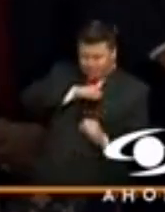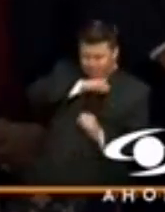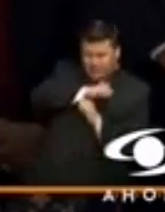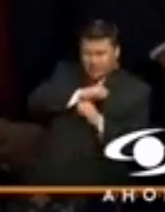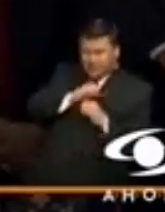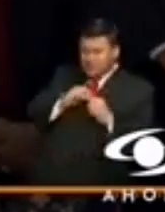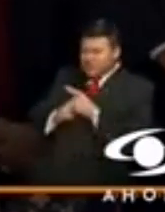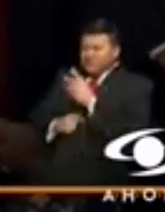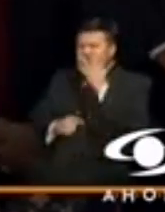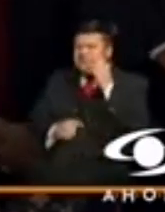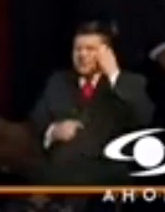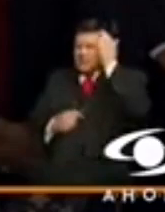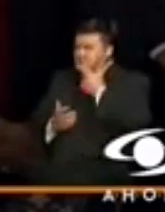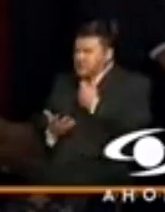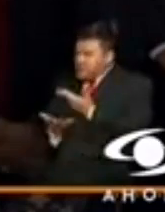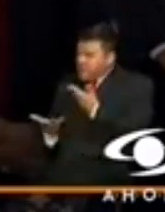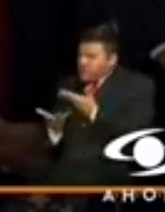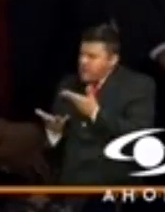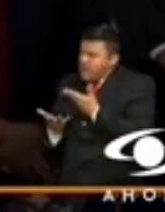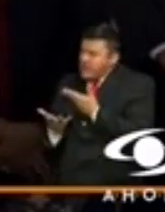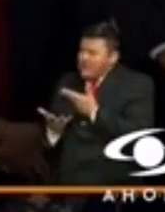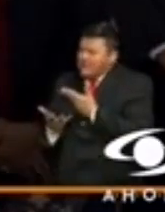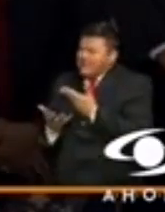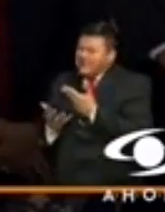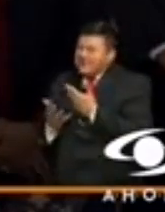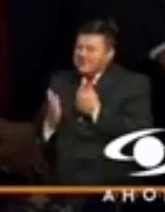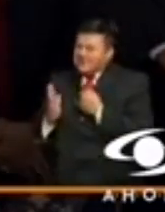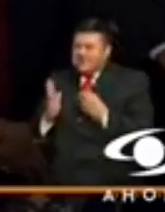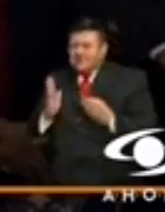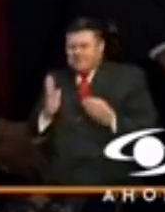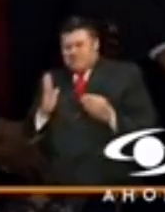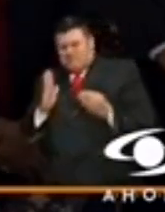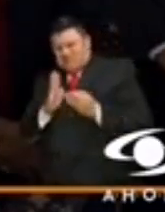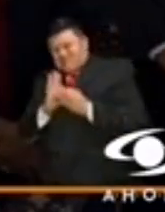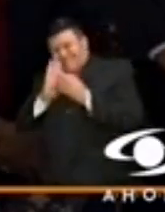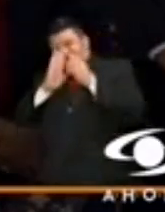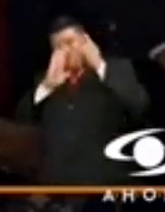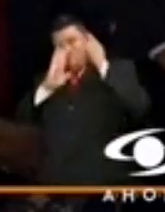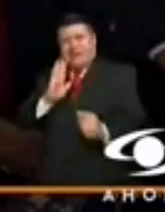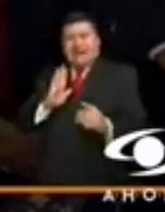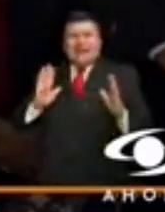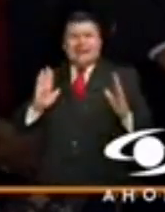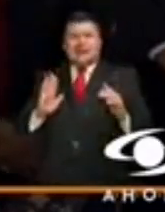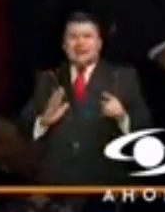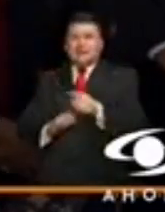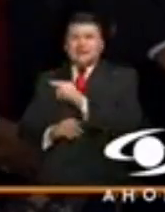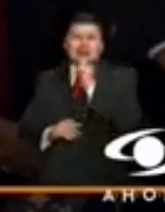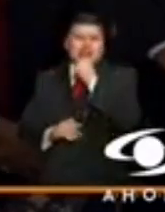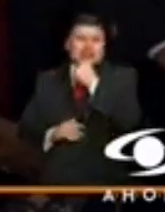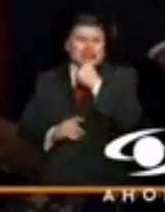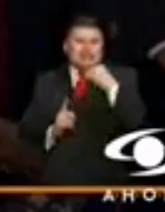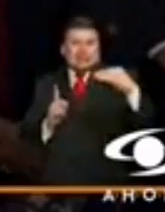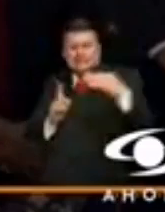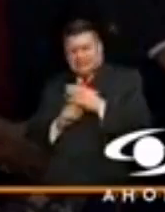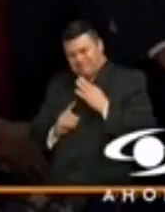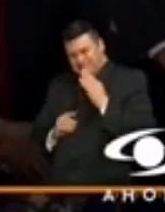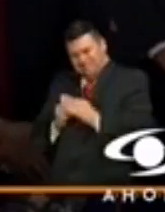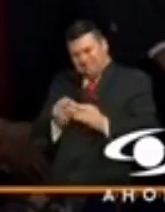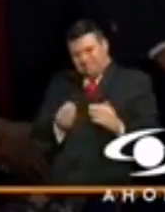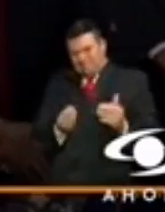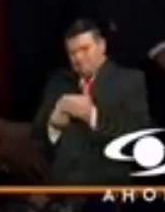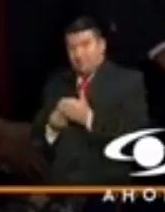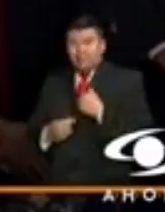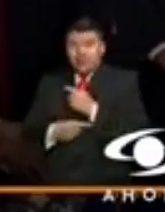mano de expertos. Y son medidas también para proteger a los más vulnerables.